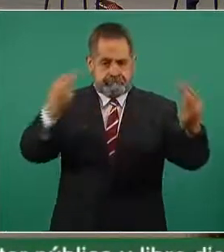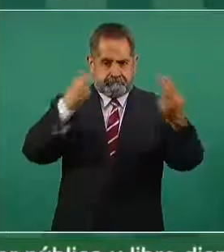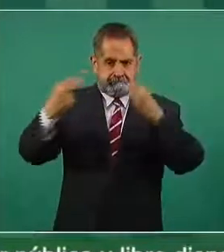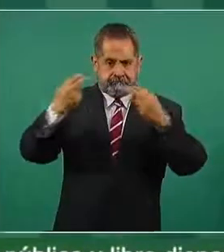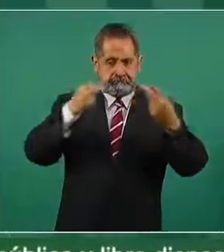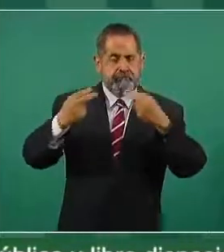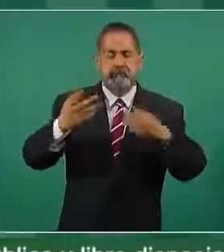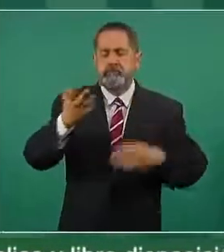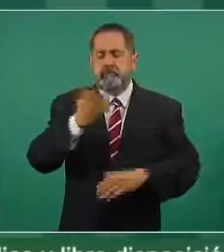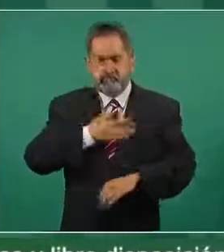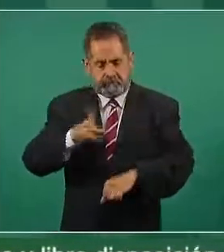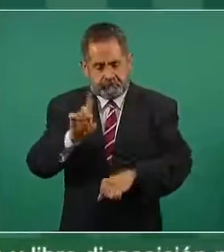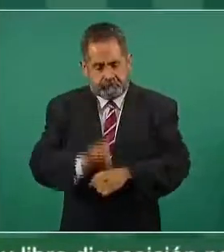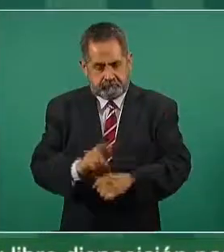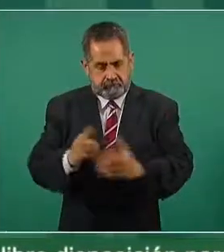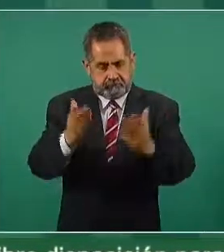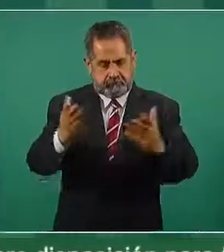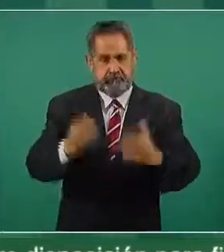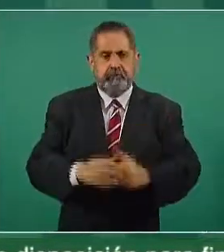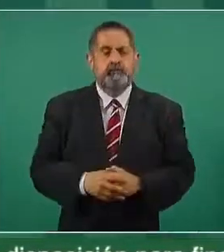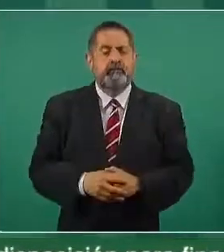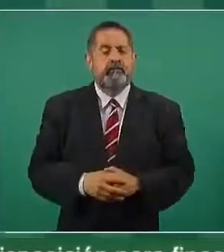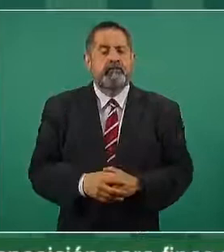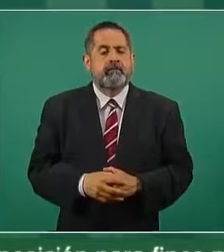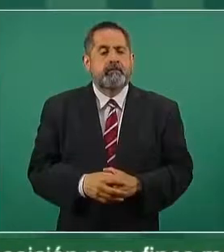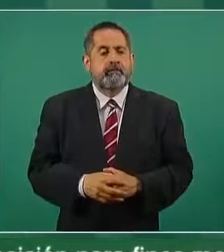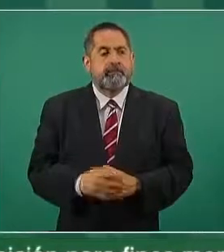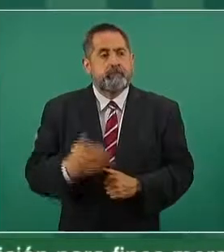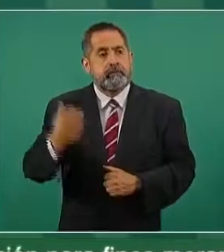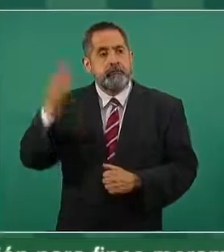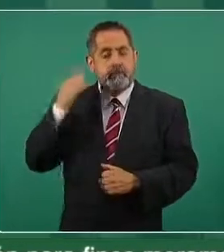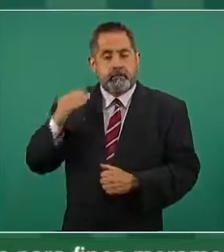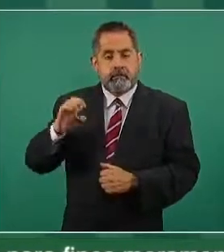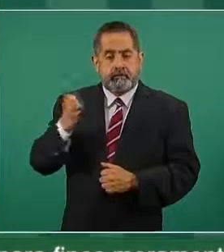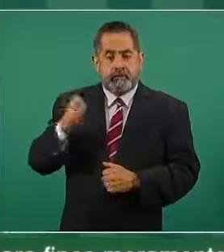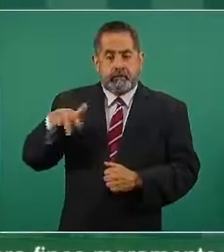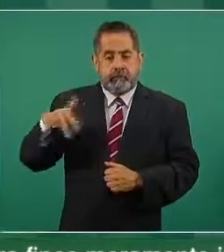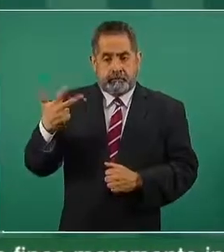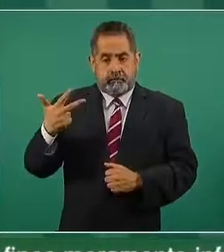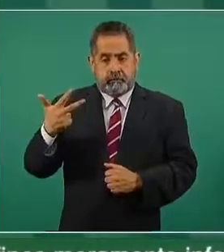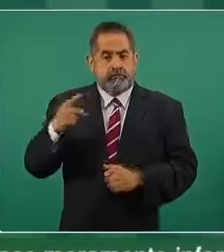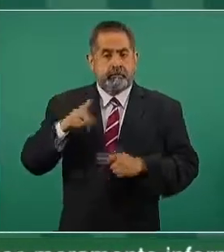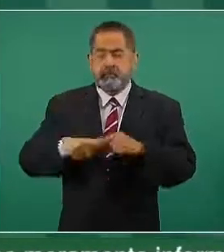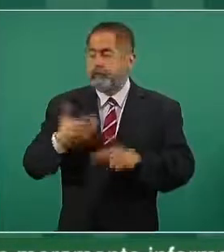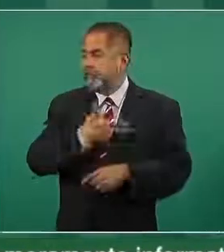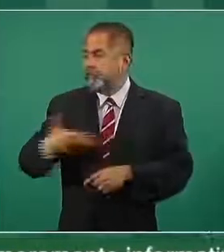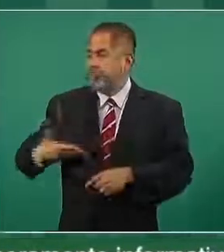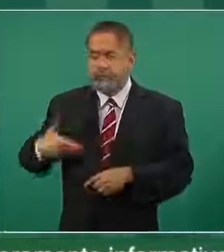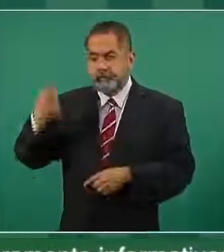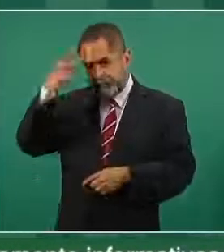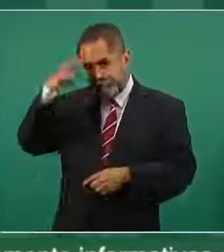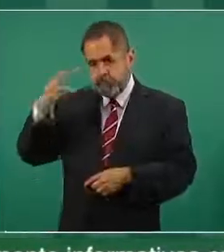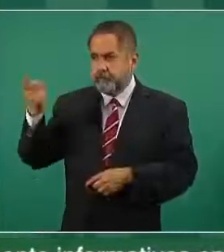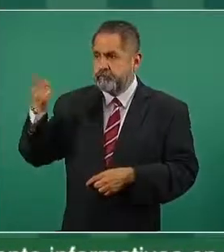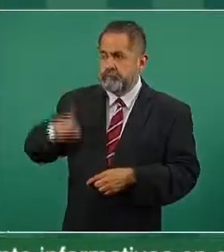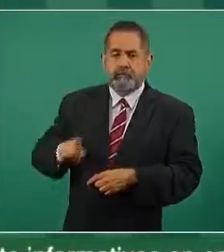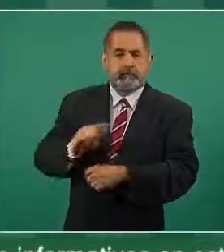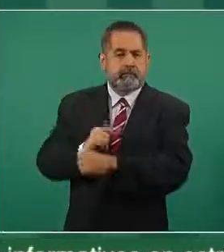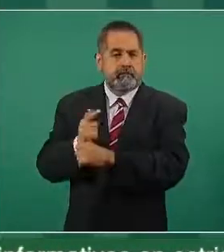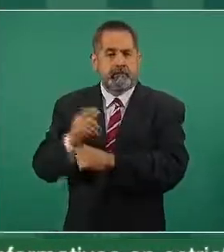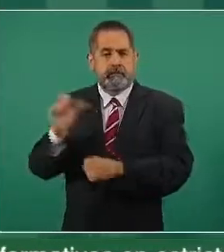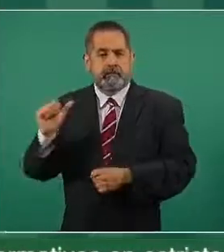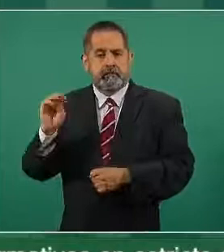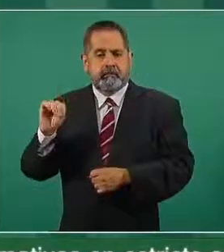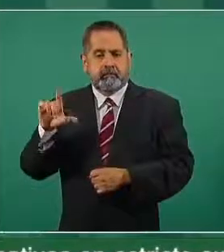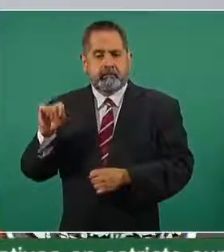sociales, muy buenos días. El pasado 13 de enero, por instrucciones del presidente de México, el licenciado Andrés